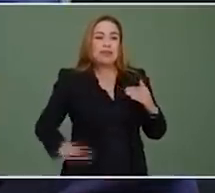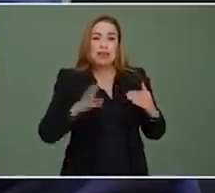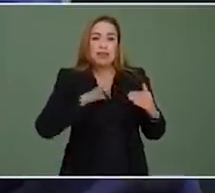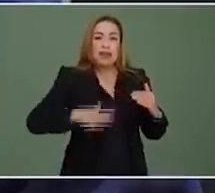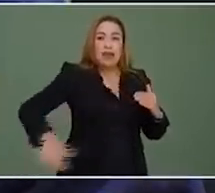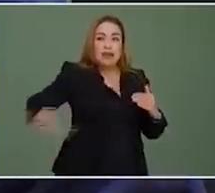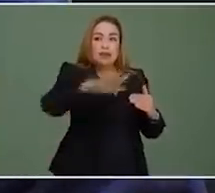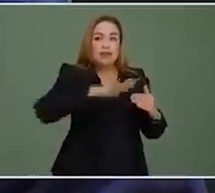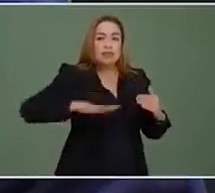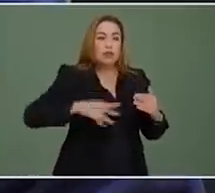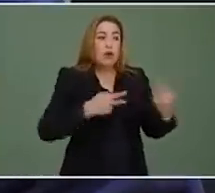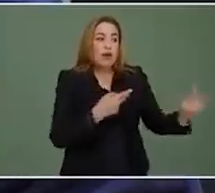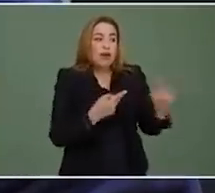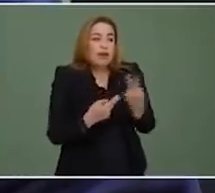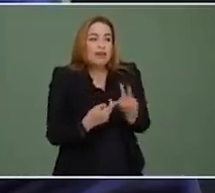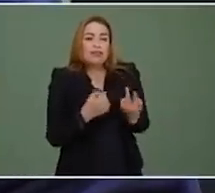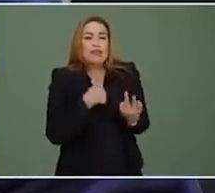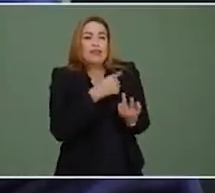partidistas